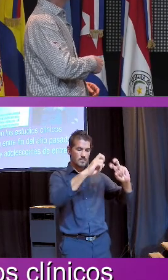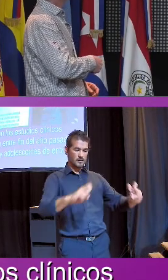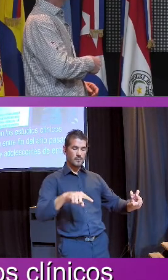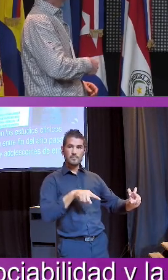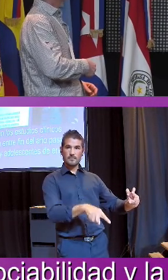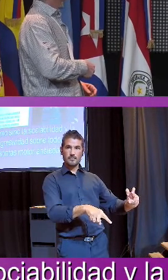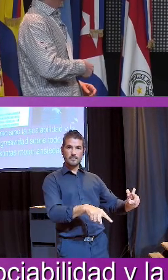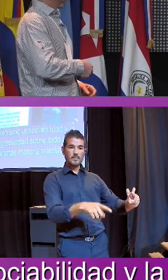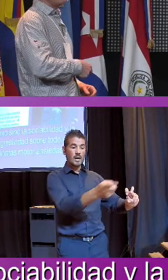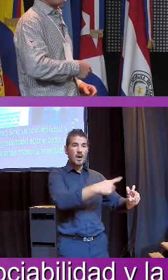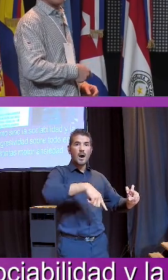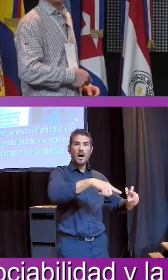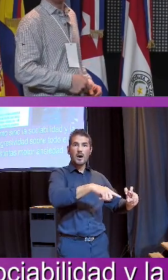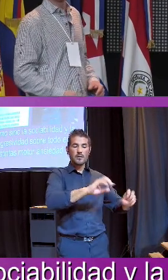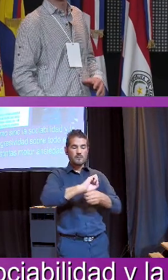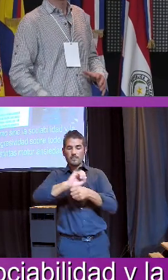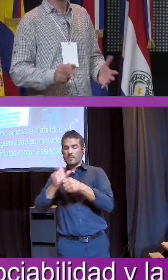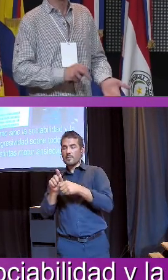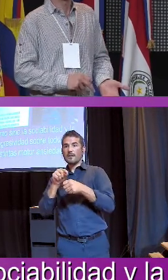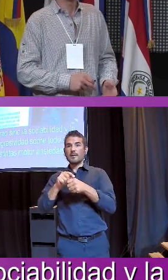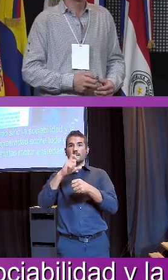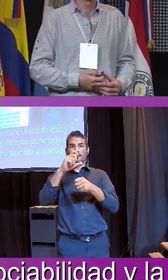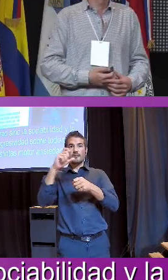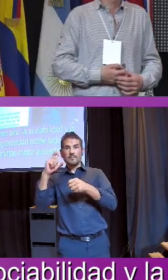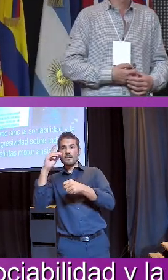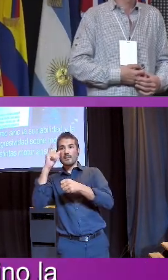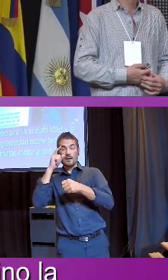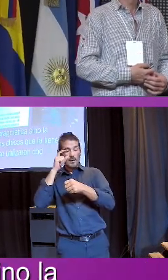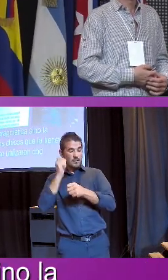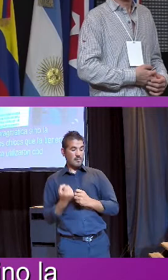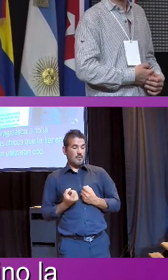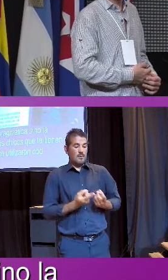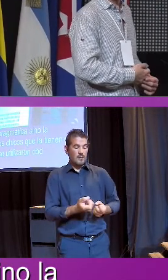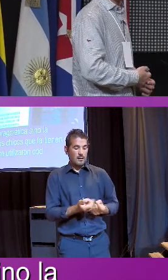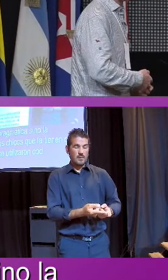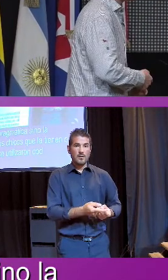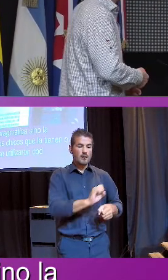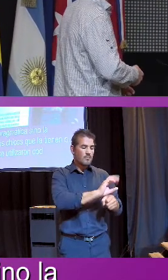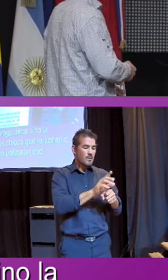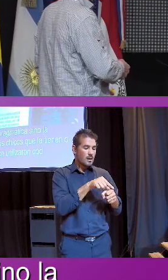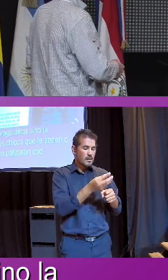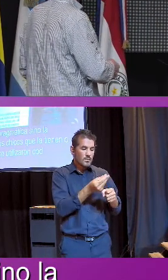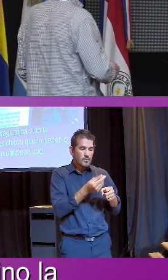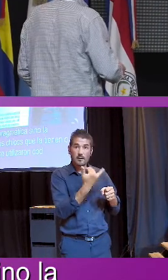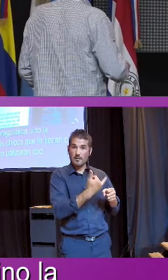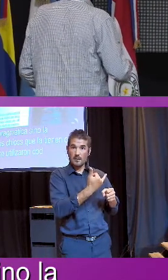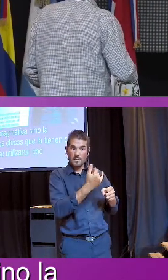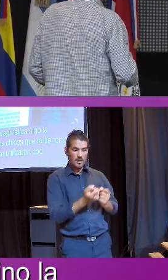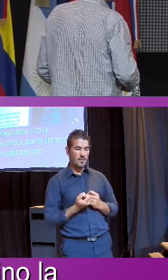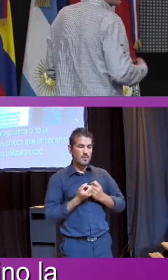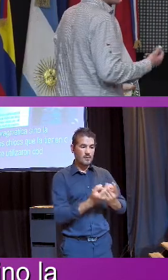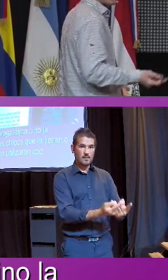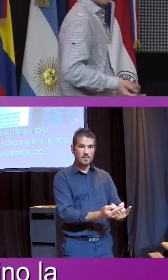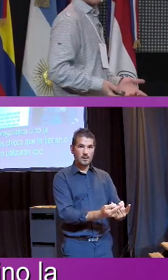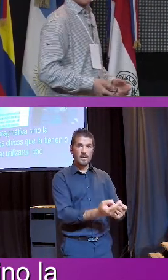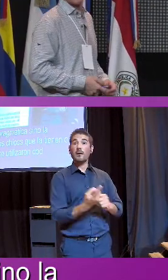Le dieron CBD, cannabidiol, que es uno de los cannabinoides que están en la planta, que no